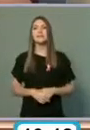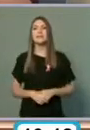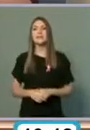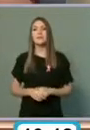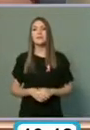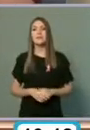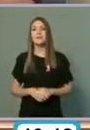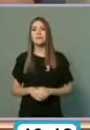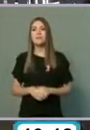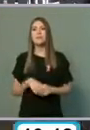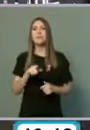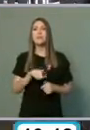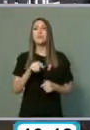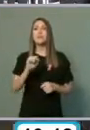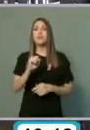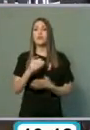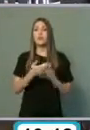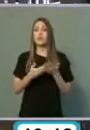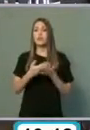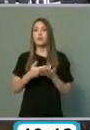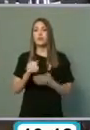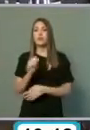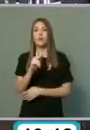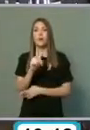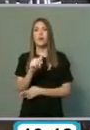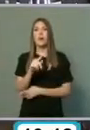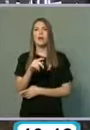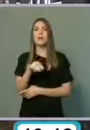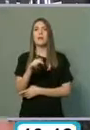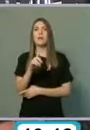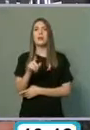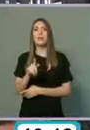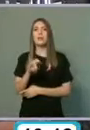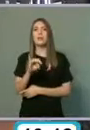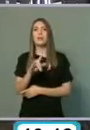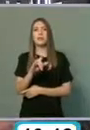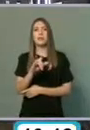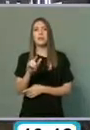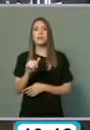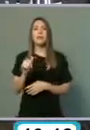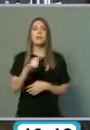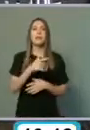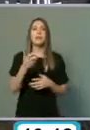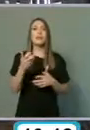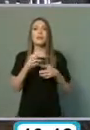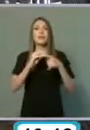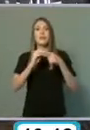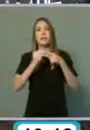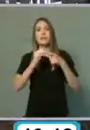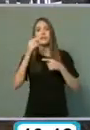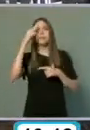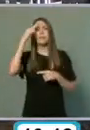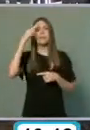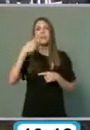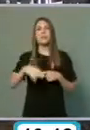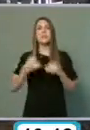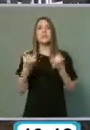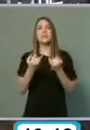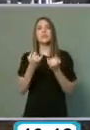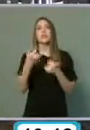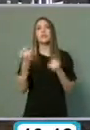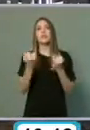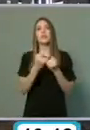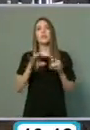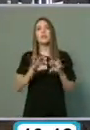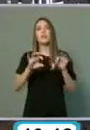pusiste, mestiza. Mestiza, exactamente, pues prácticamente pues es en la unión de los frijolitos que son mexicanos y el chorizo que viene siendo español.